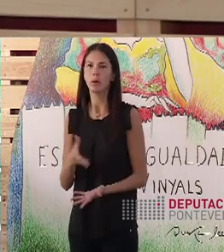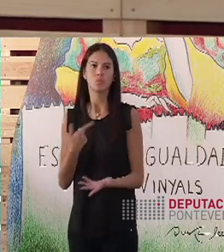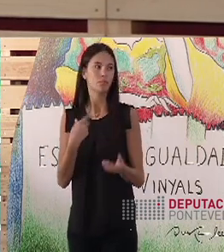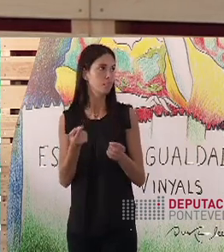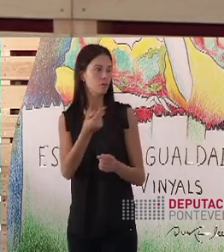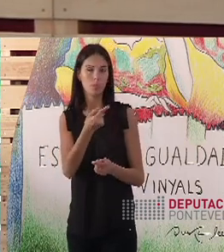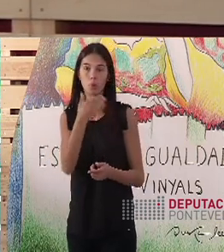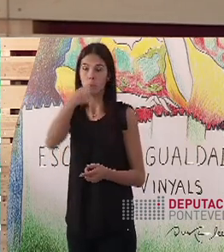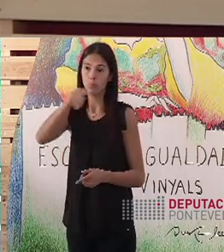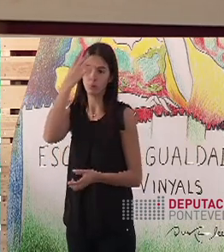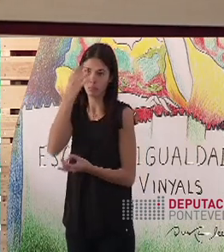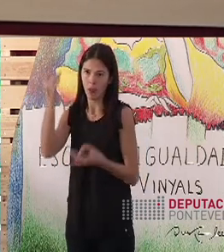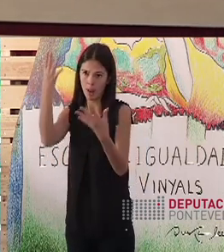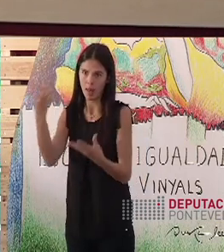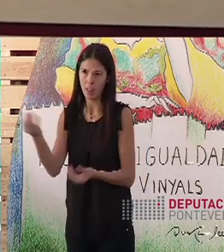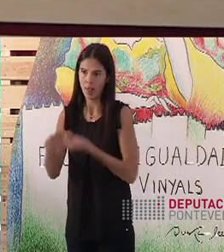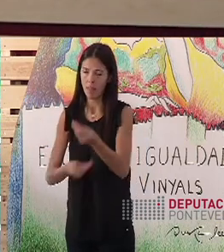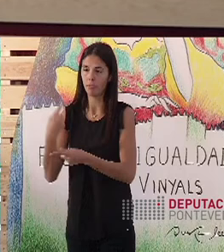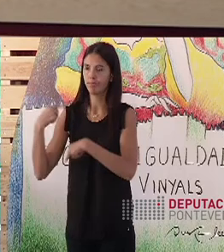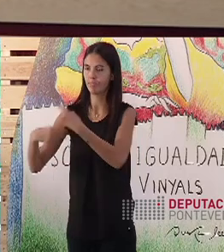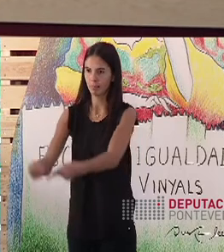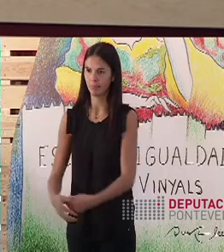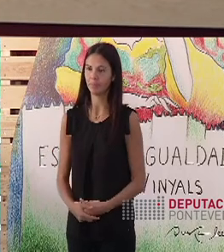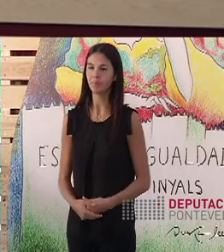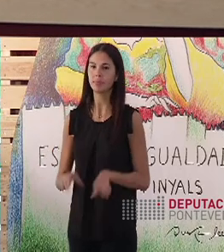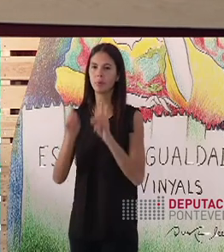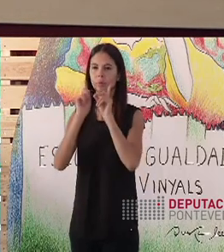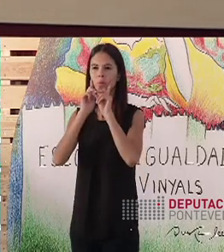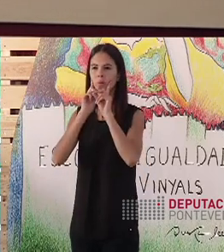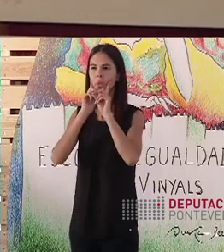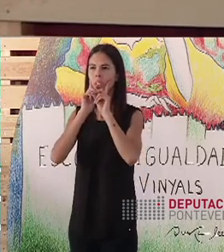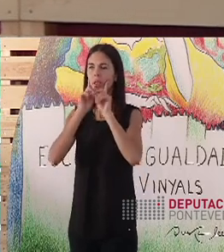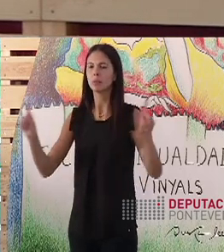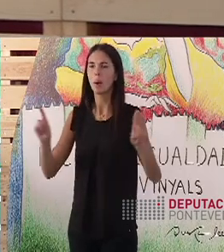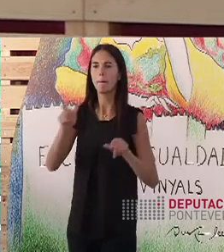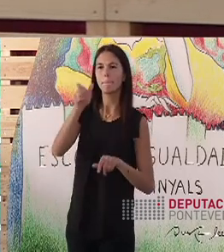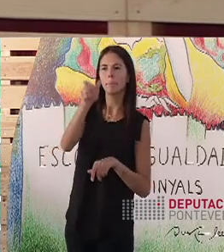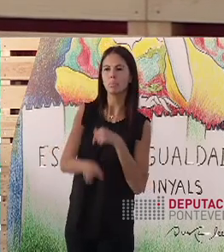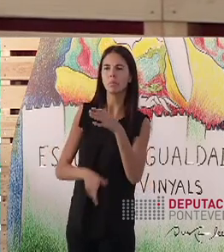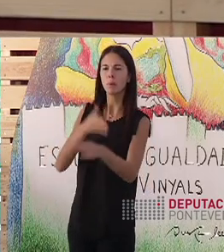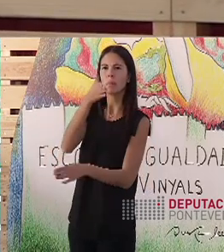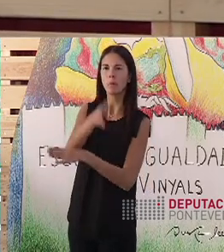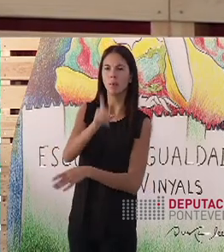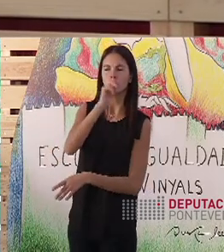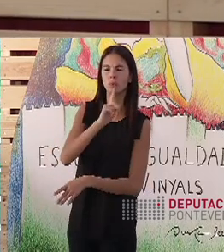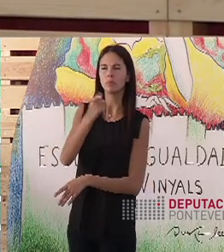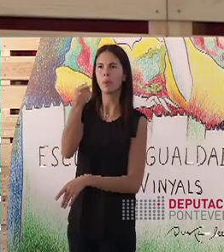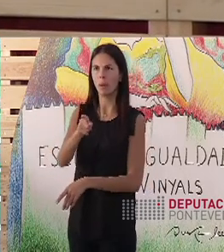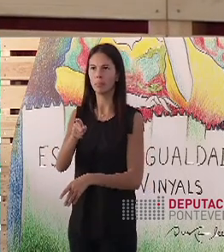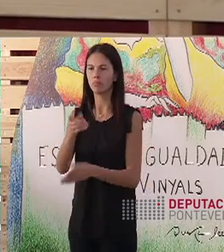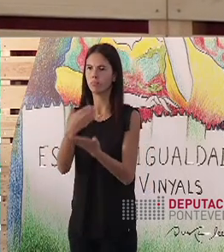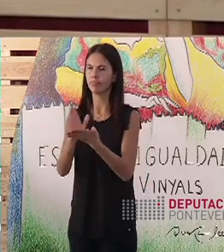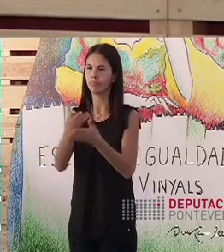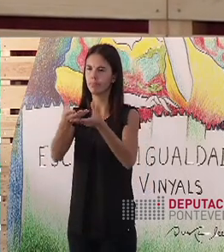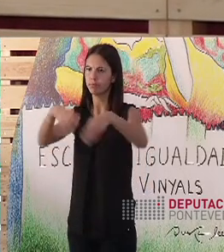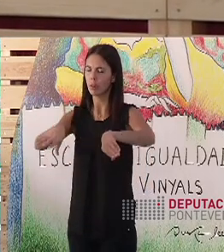o que vos supoñeredes que ten que facer todos os días. No caso dos prostituidores pasa que tamén disocian, pero que lles pasa?